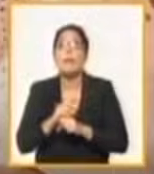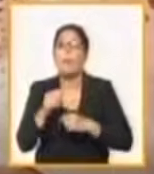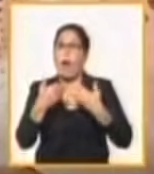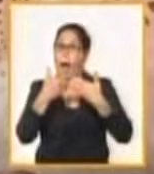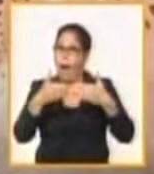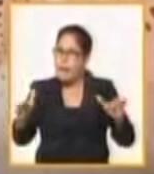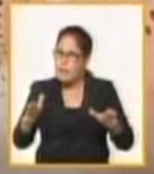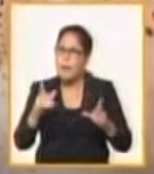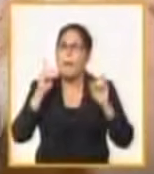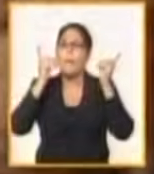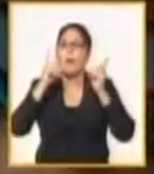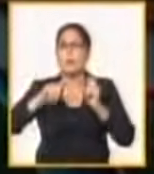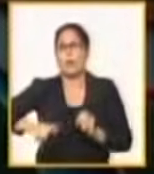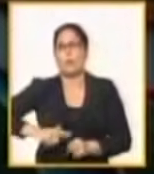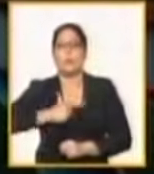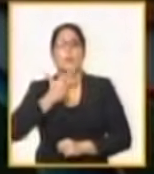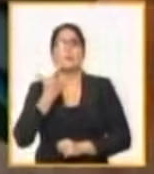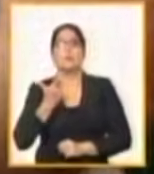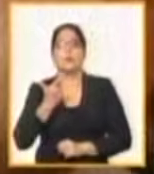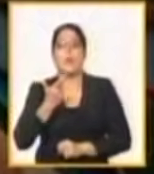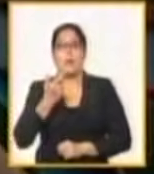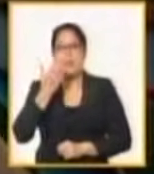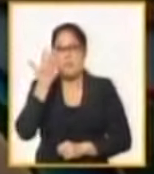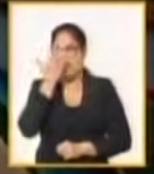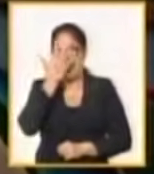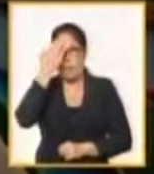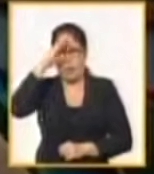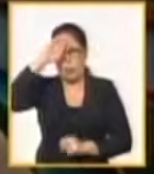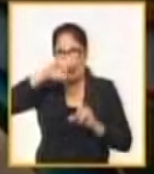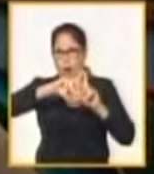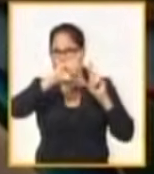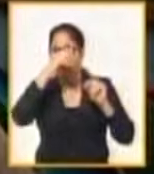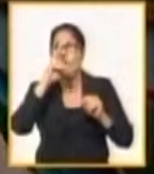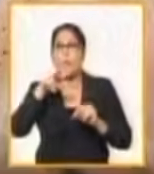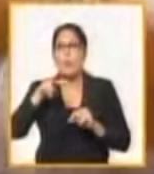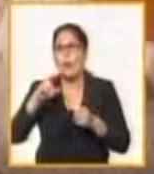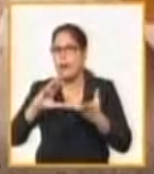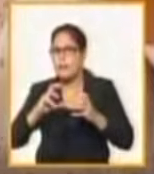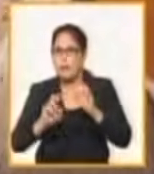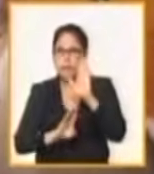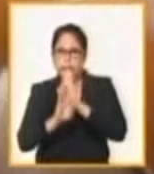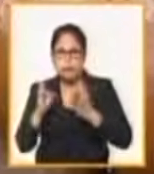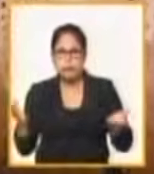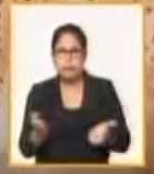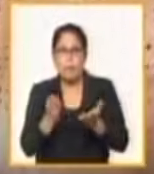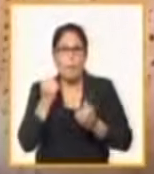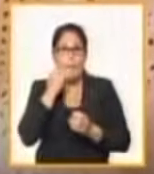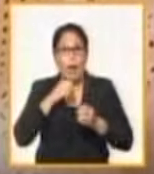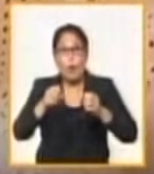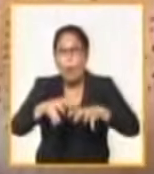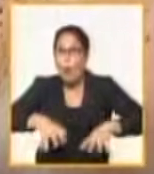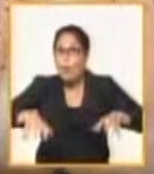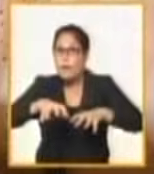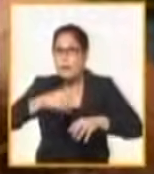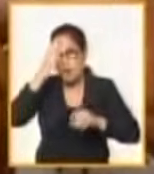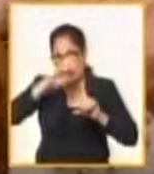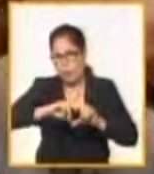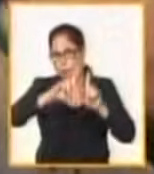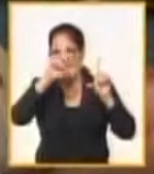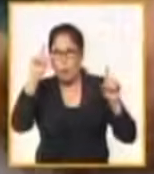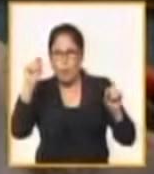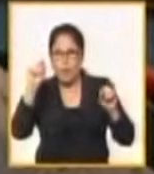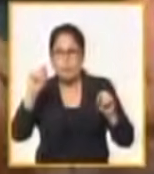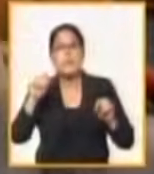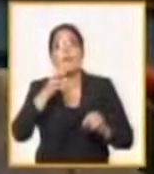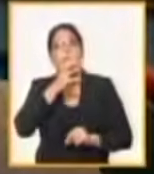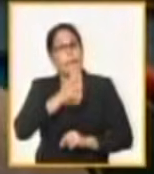una política cultural para Cuba que busca la construcción del socialismo, pero en las condiciones de Cuba. Y